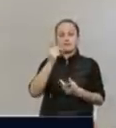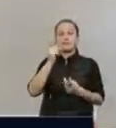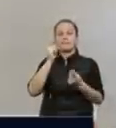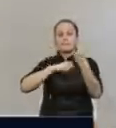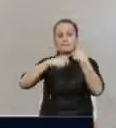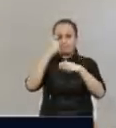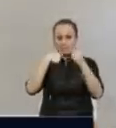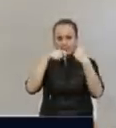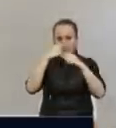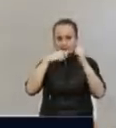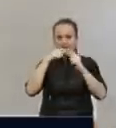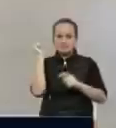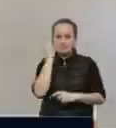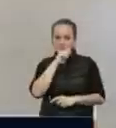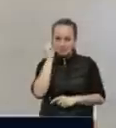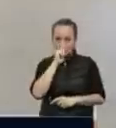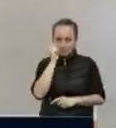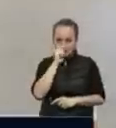narcotráfico